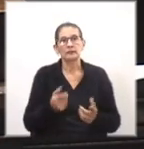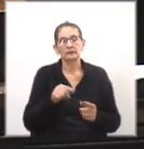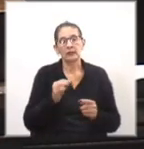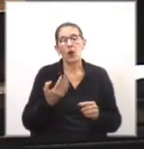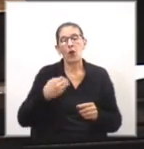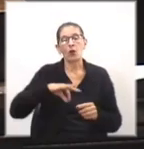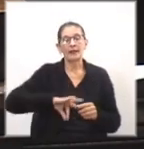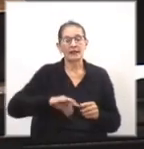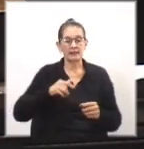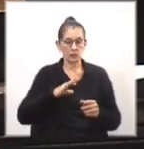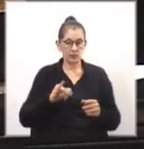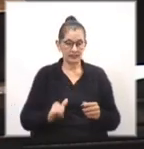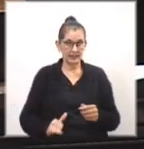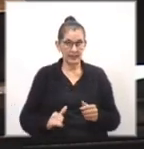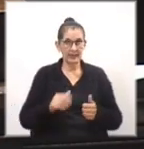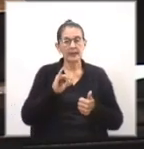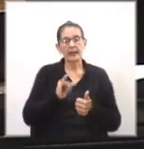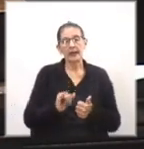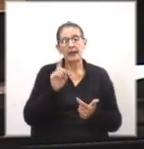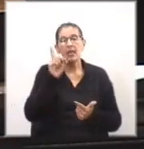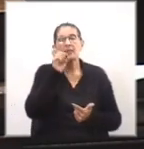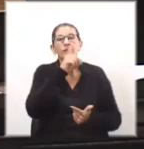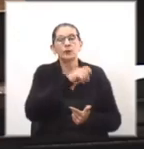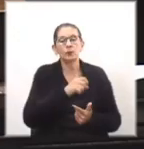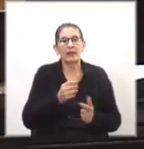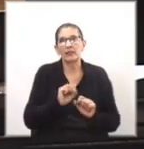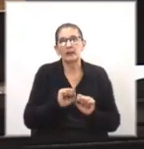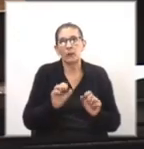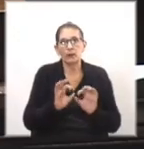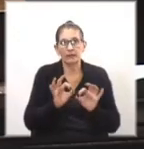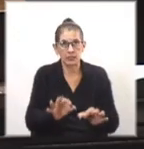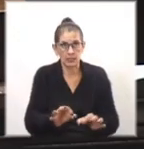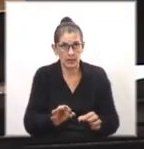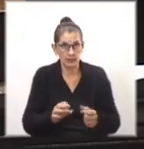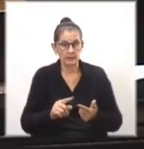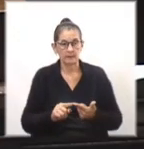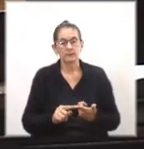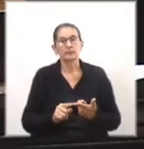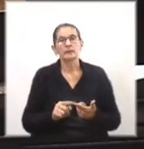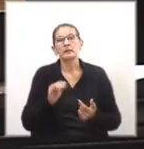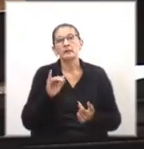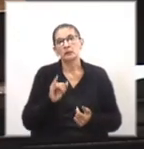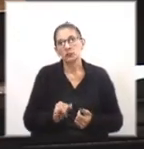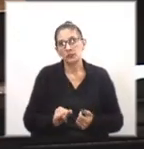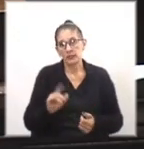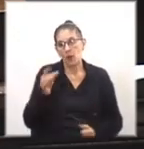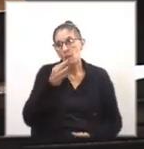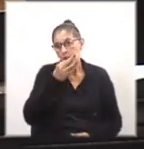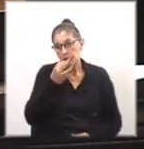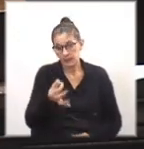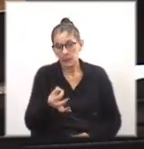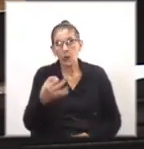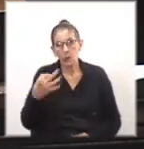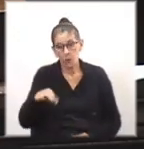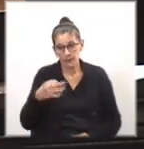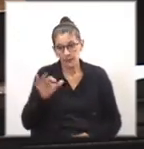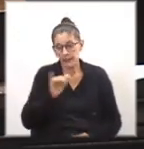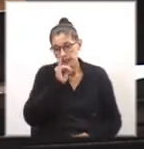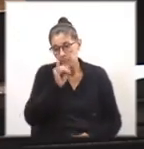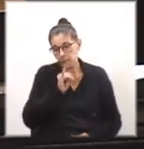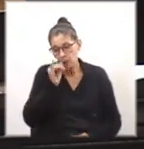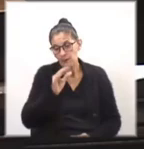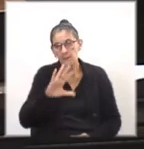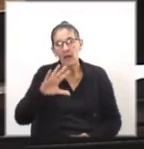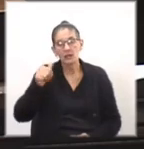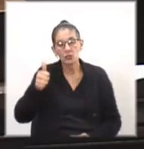que tendrán, sino con las dificultades de llegar. Sin lugar a duda, como dijo muy bien el informe en mayoría,